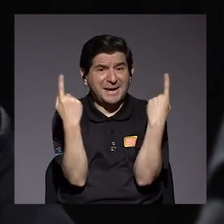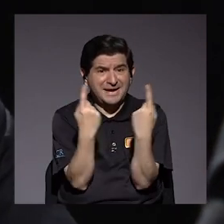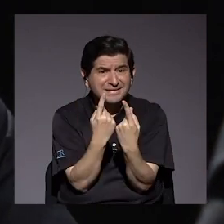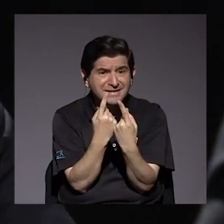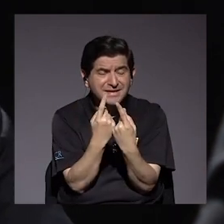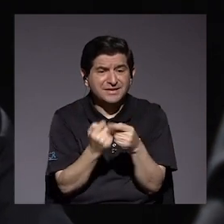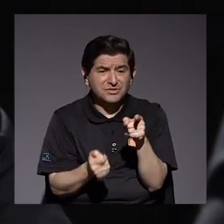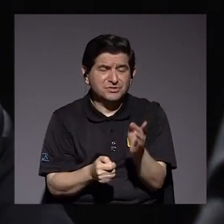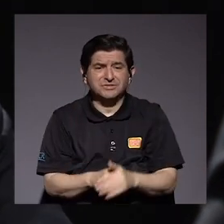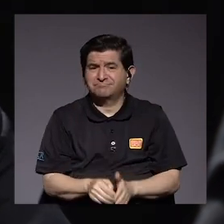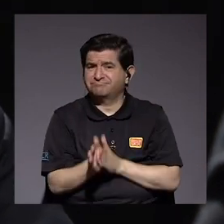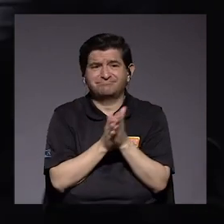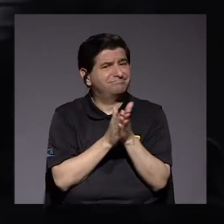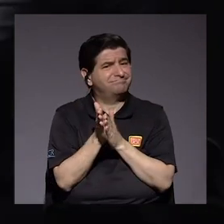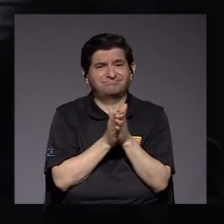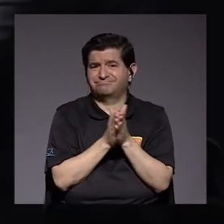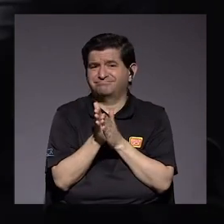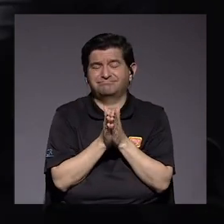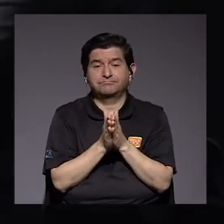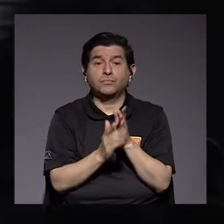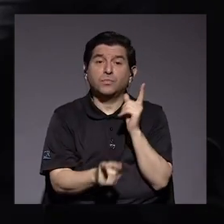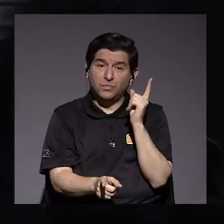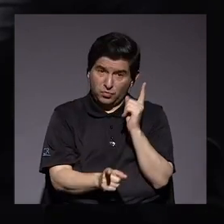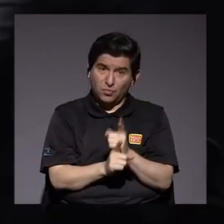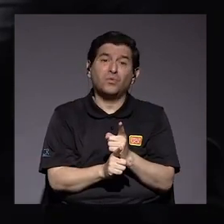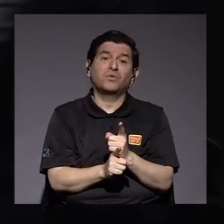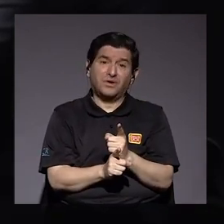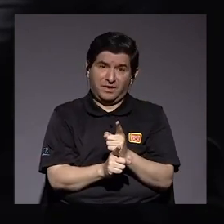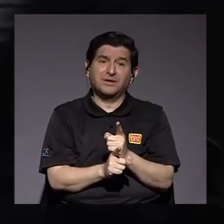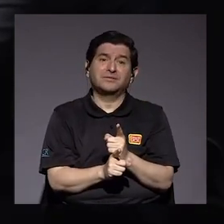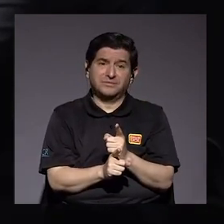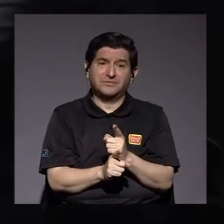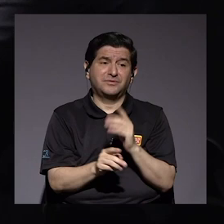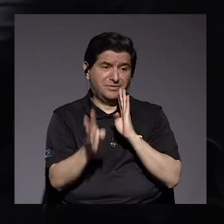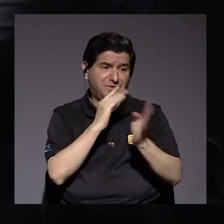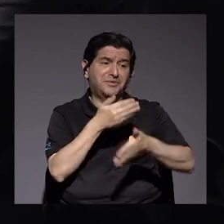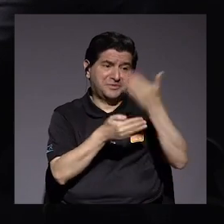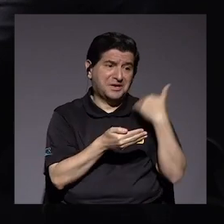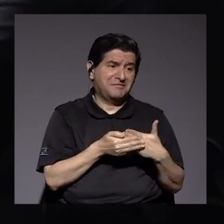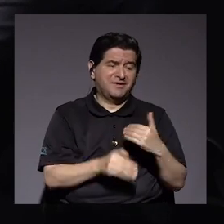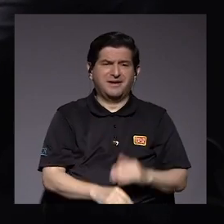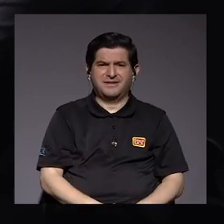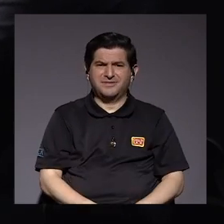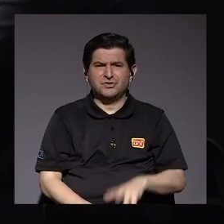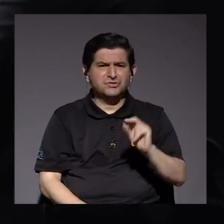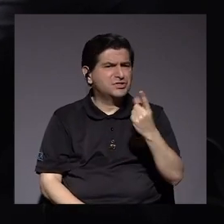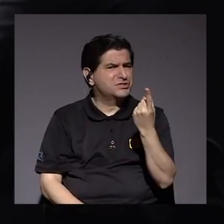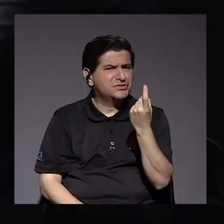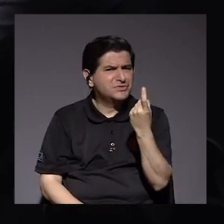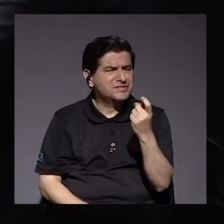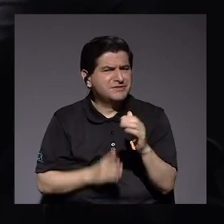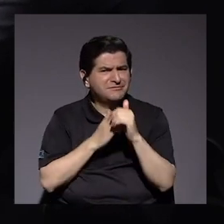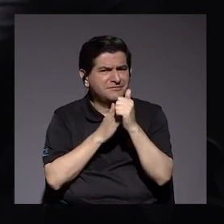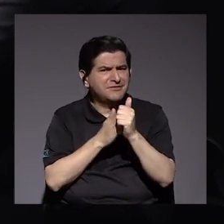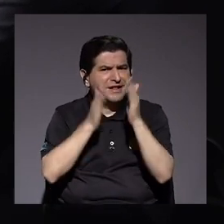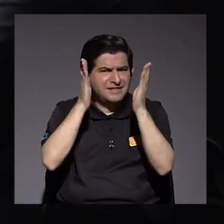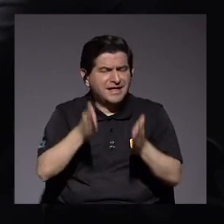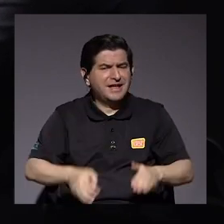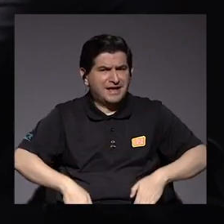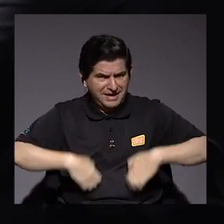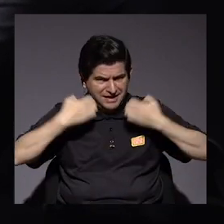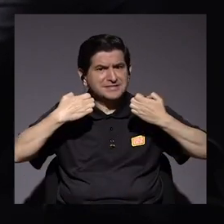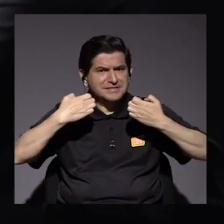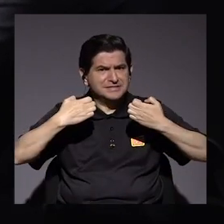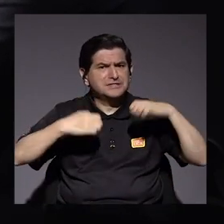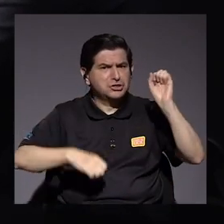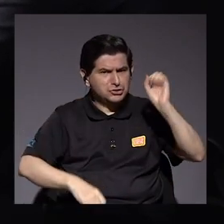partidos no lo recogen correcto entonces no es falta de esos liderazgos que deben